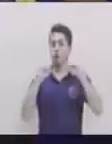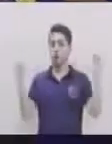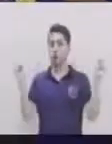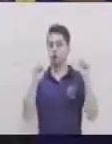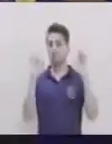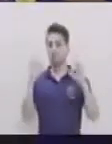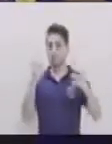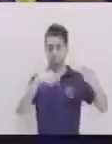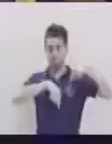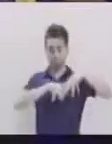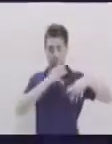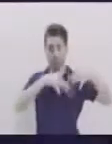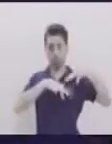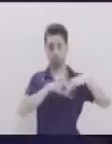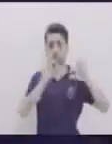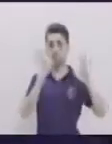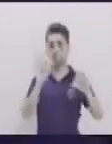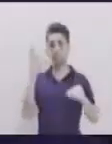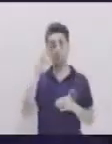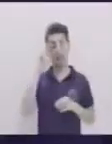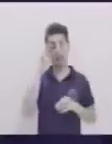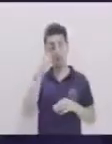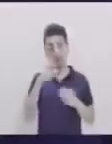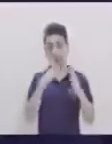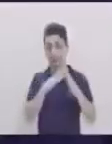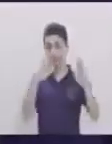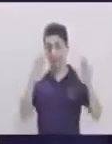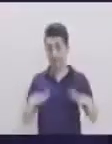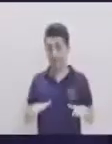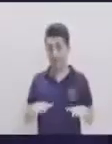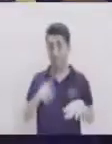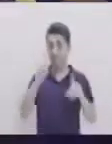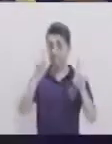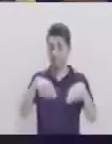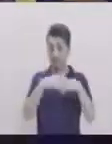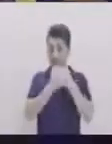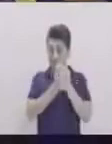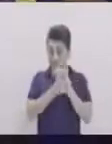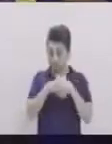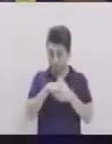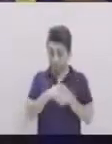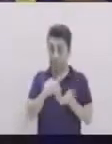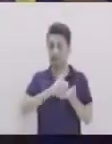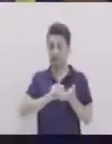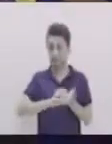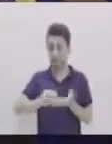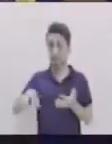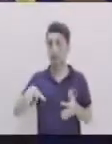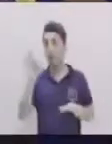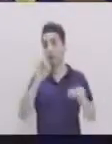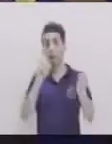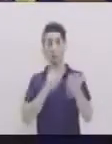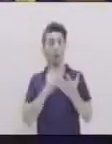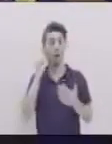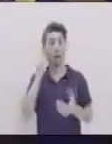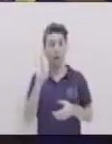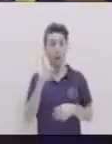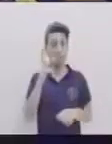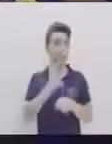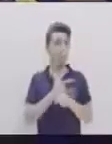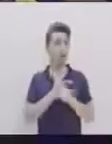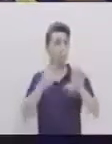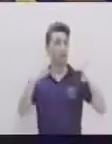nuestro corazón esté bien. Recuerda quedarte en casa, lavarte las manos con agua y con jabón o con gel, y